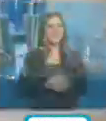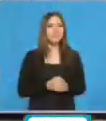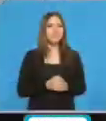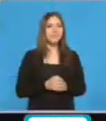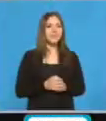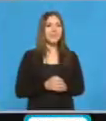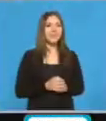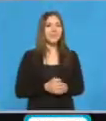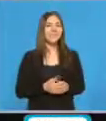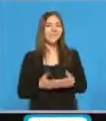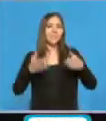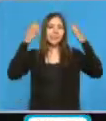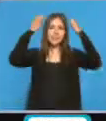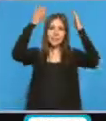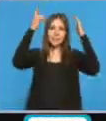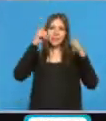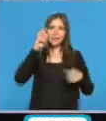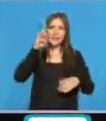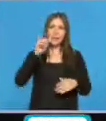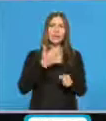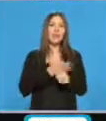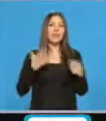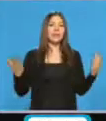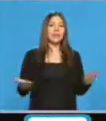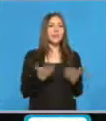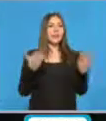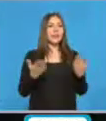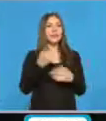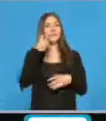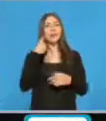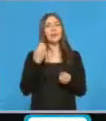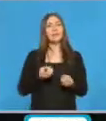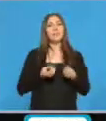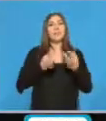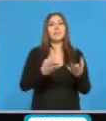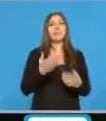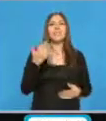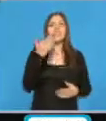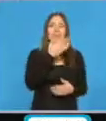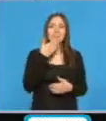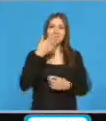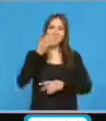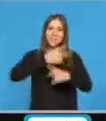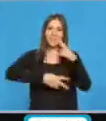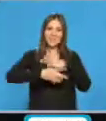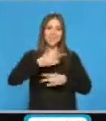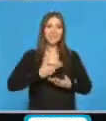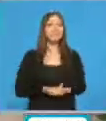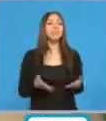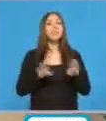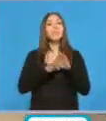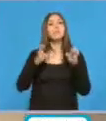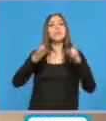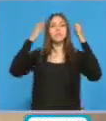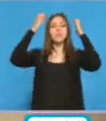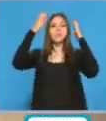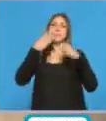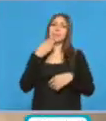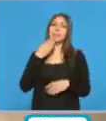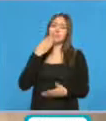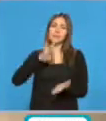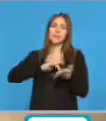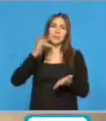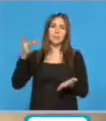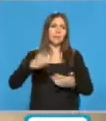Chef Lore, baile y baile para darle sabor. Bienvenida. ¿Cómo estás, Muy bien. ¿Y tú, mi chef? Yo bien, gracias, pero tengo una queja.